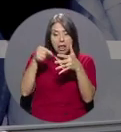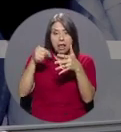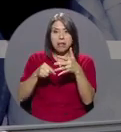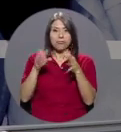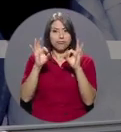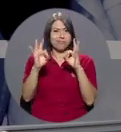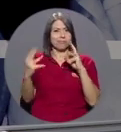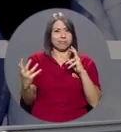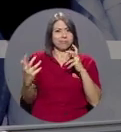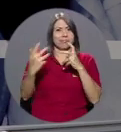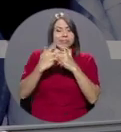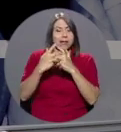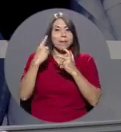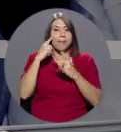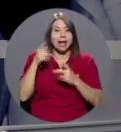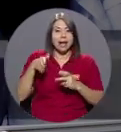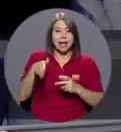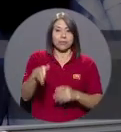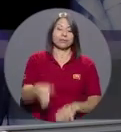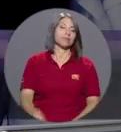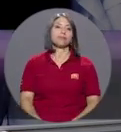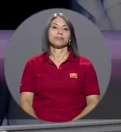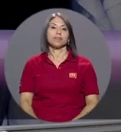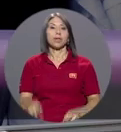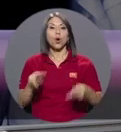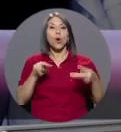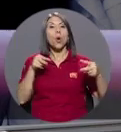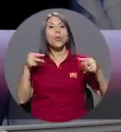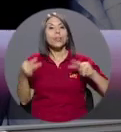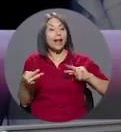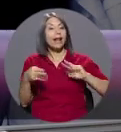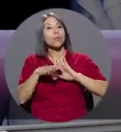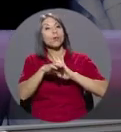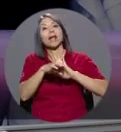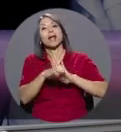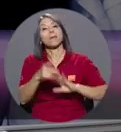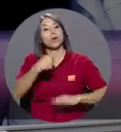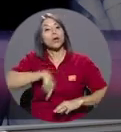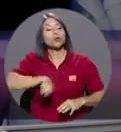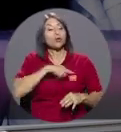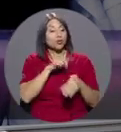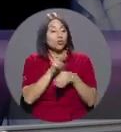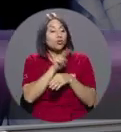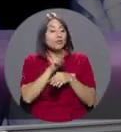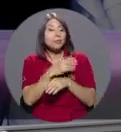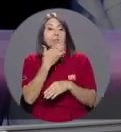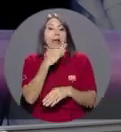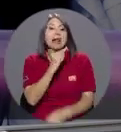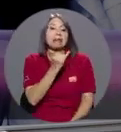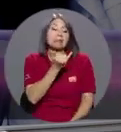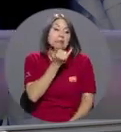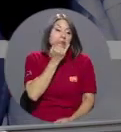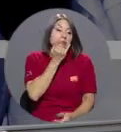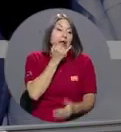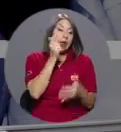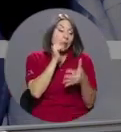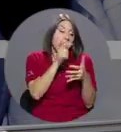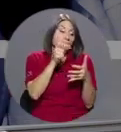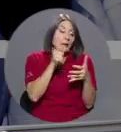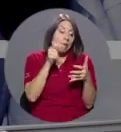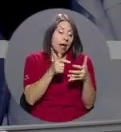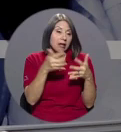y adecuados para cada una de las especies, ¿verdad? Contrario sería que tomemos los parámetros de forma inadecuada, hagamos mal